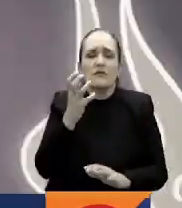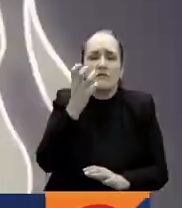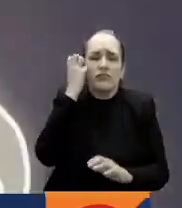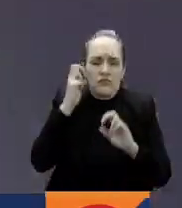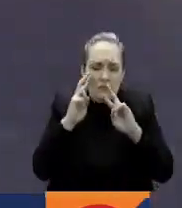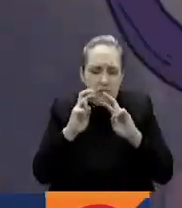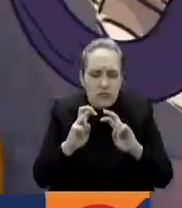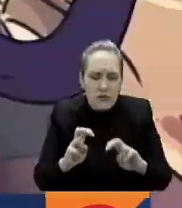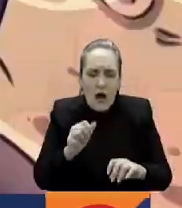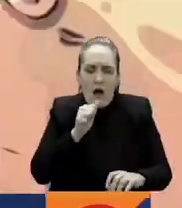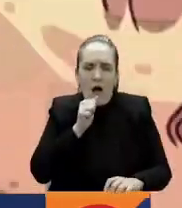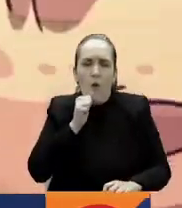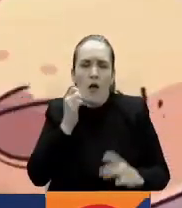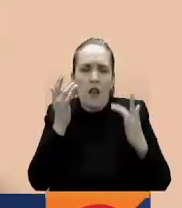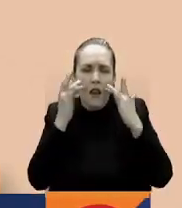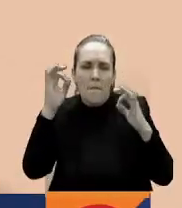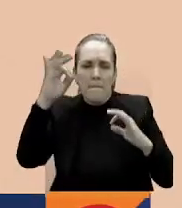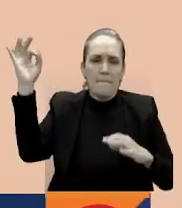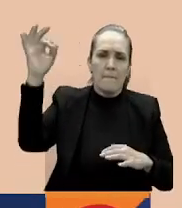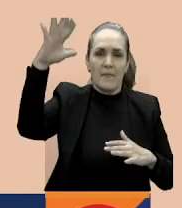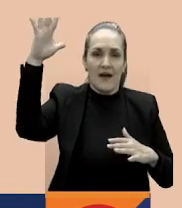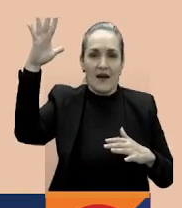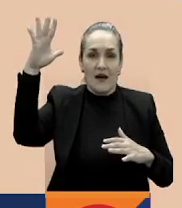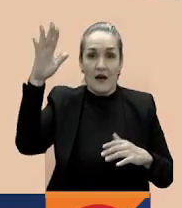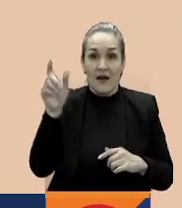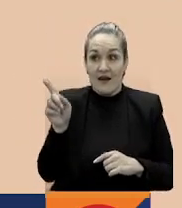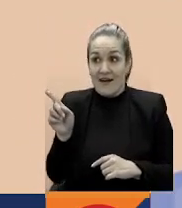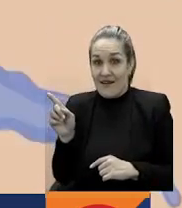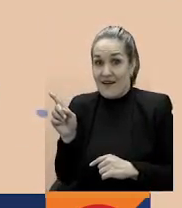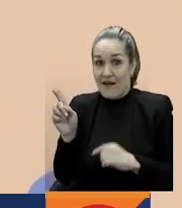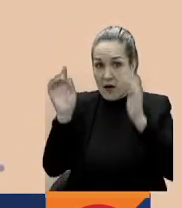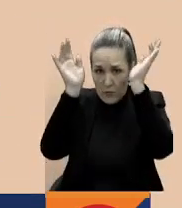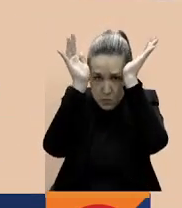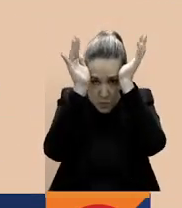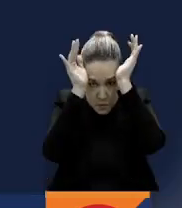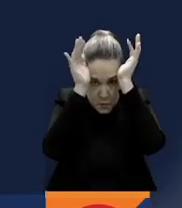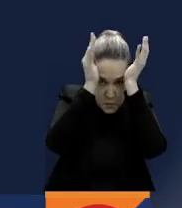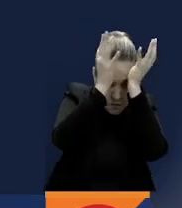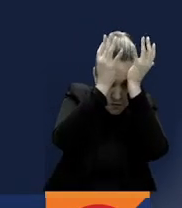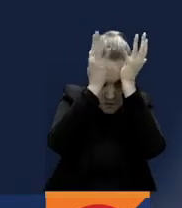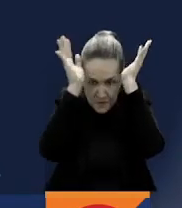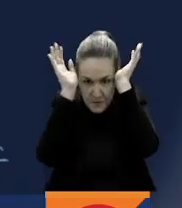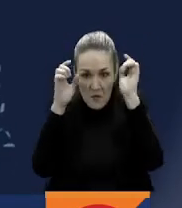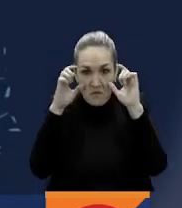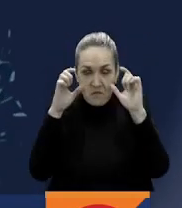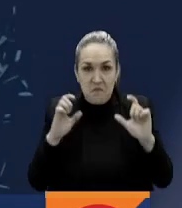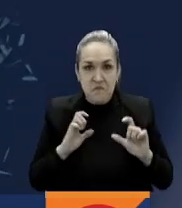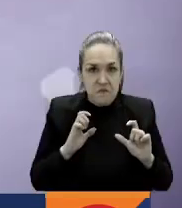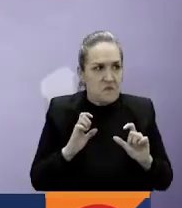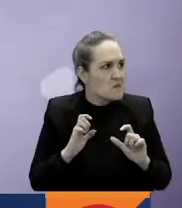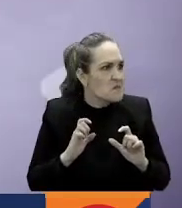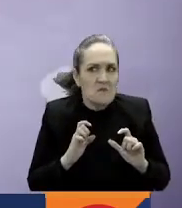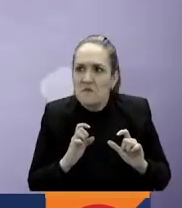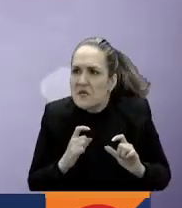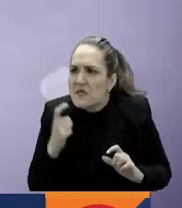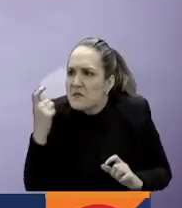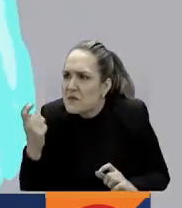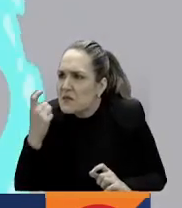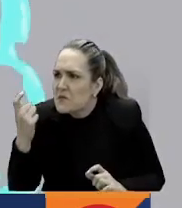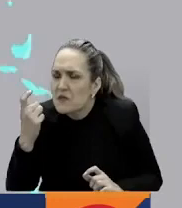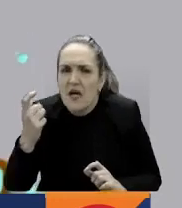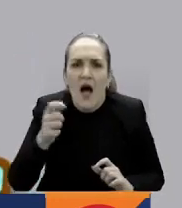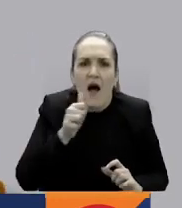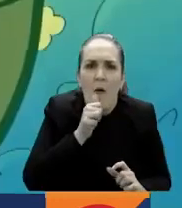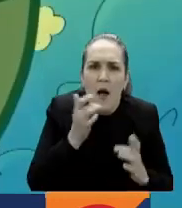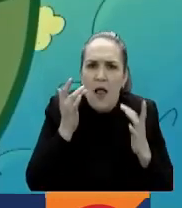11 episodios y en cada uno de esos el frailejón va a estar luchando por una causa ambiental de la mano de un líder ambiental, es